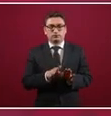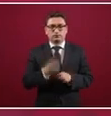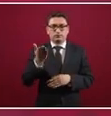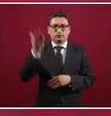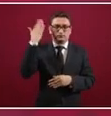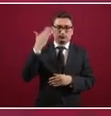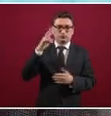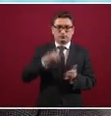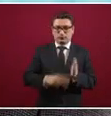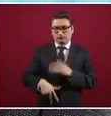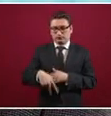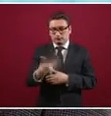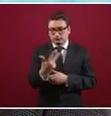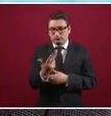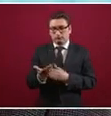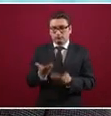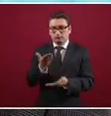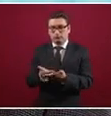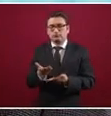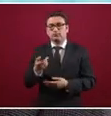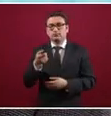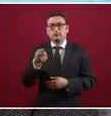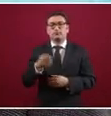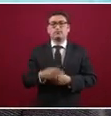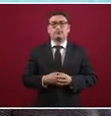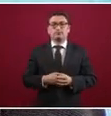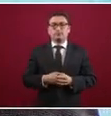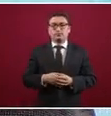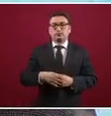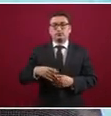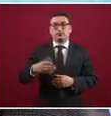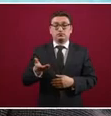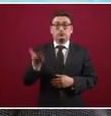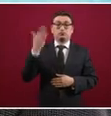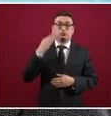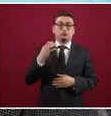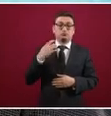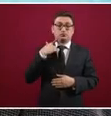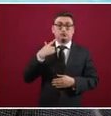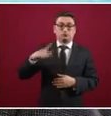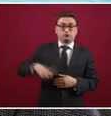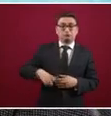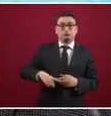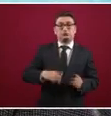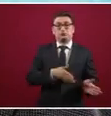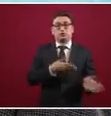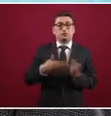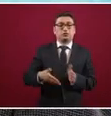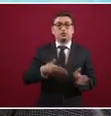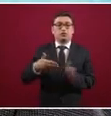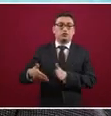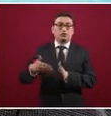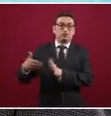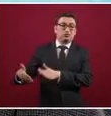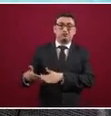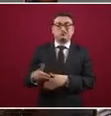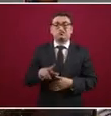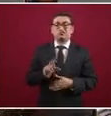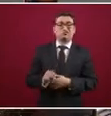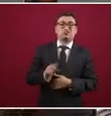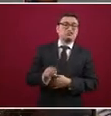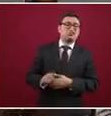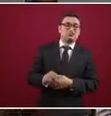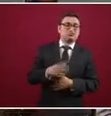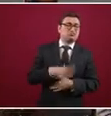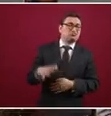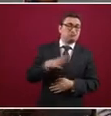en el 2013 y que recurrentemente el gobierno anterior se negó a dar y evidentemente pues con